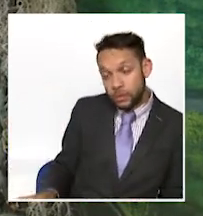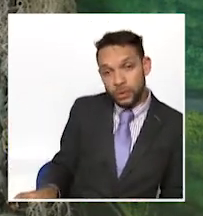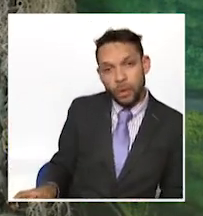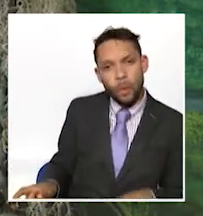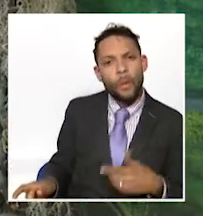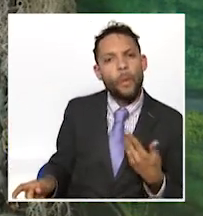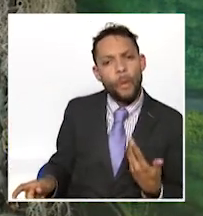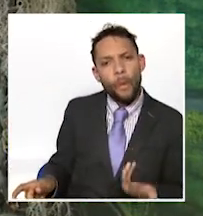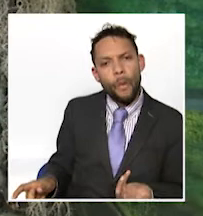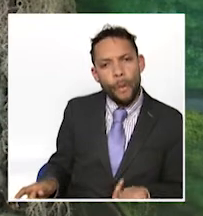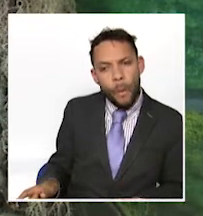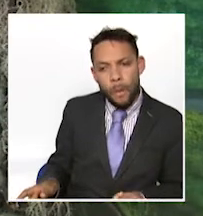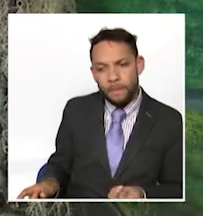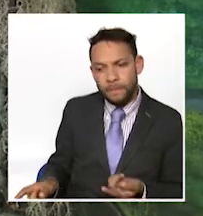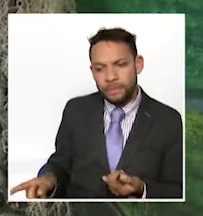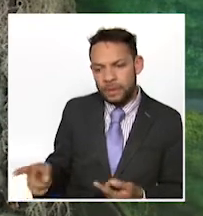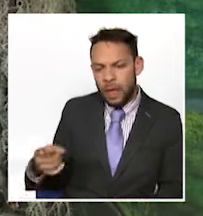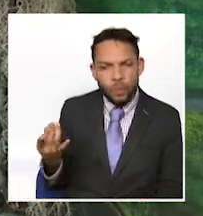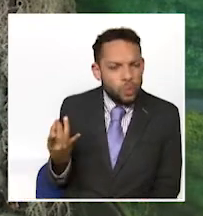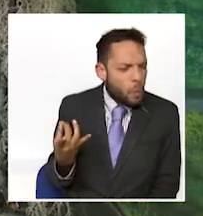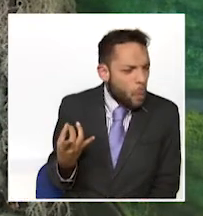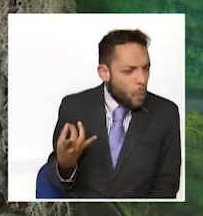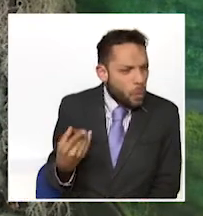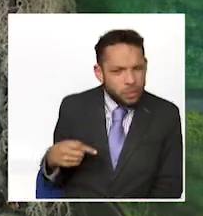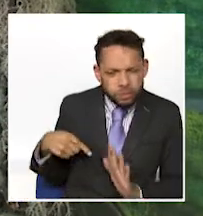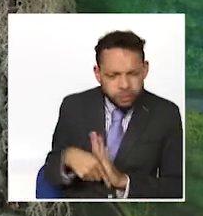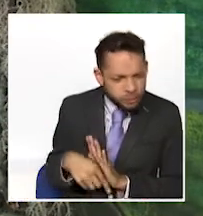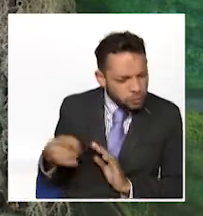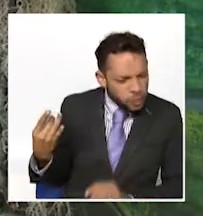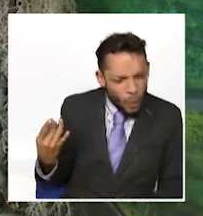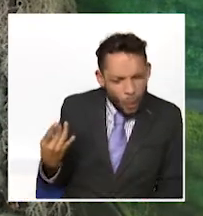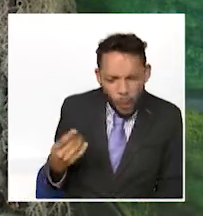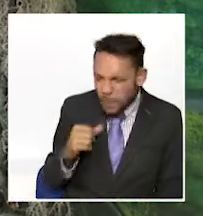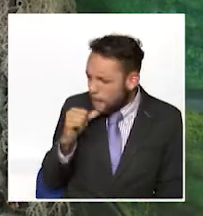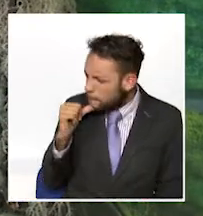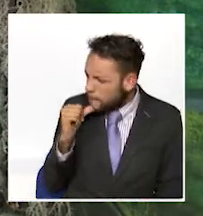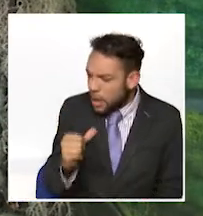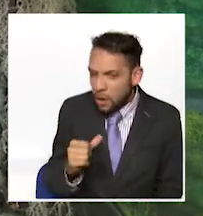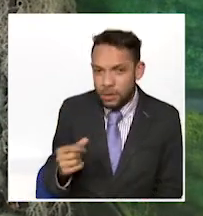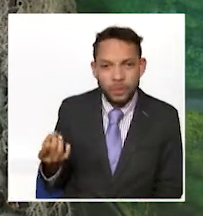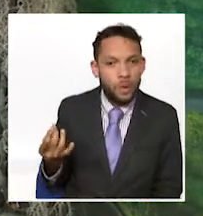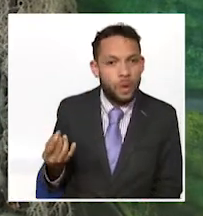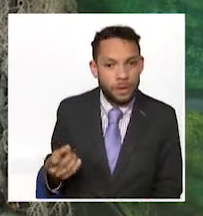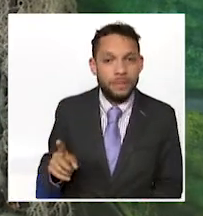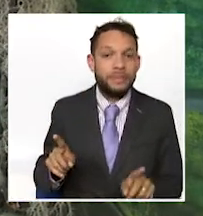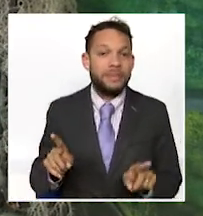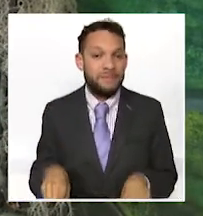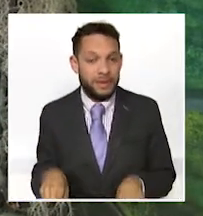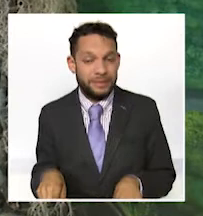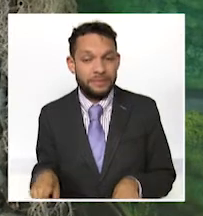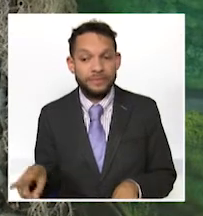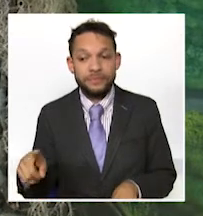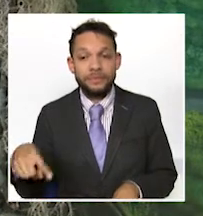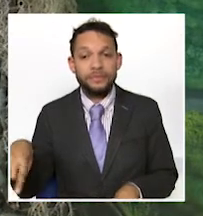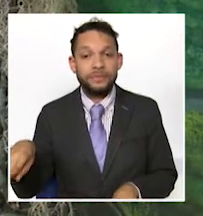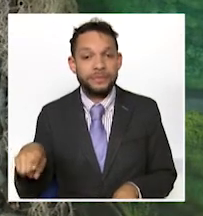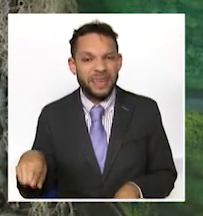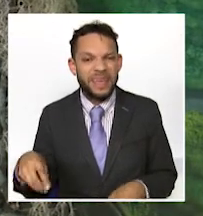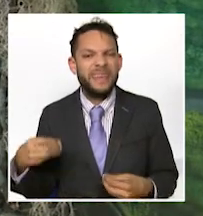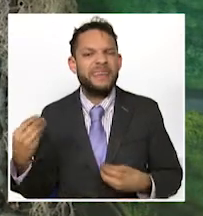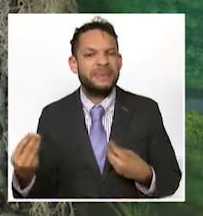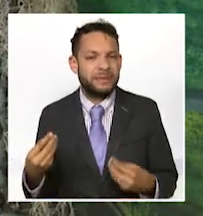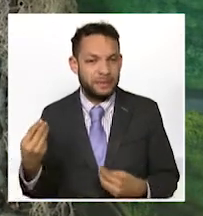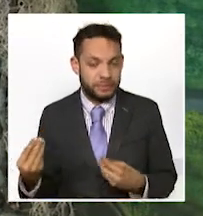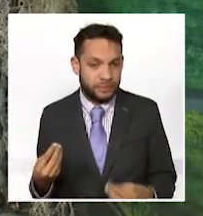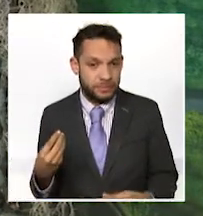como el evento agudo o en el lugar donde se presenta la molestia, sino realmente es